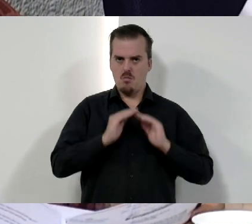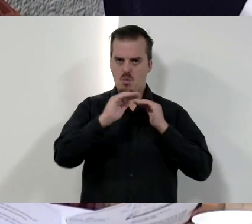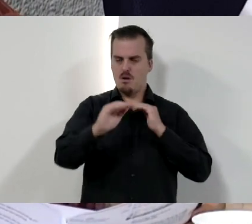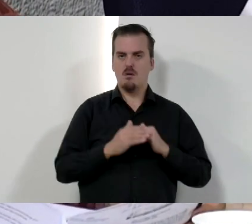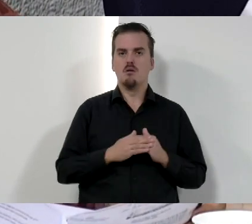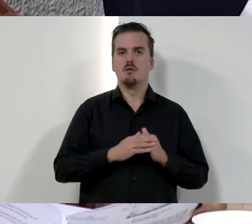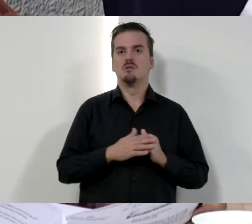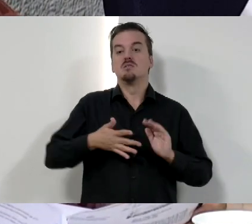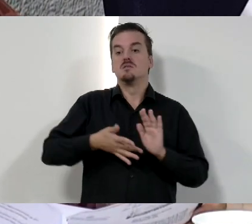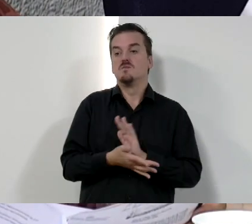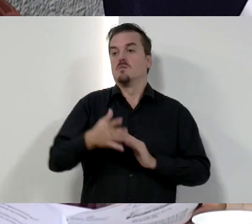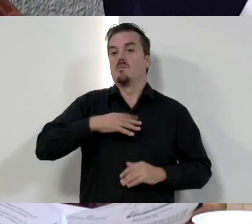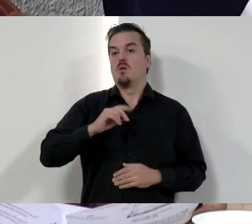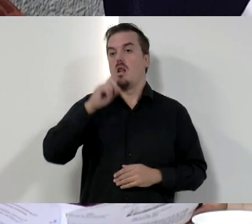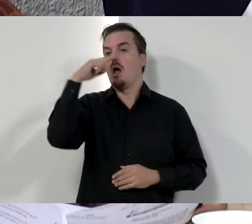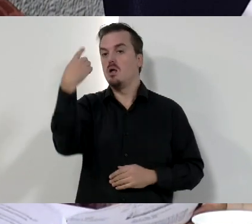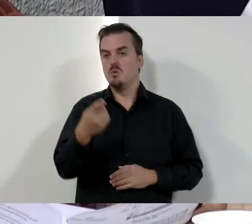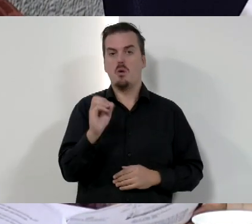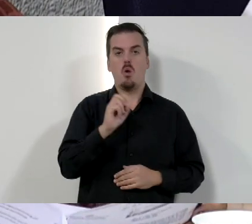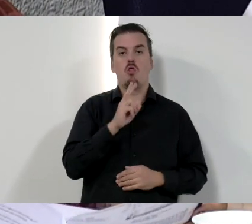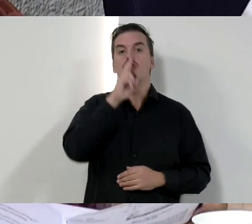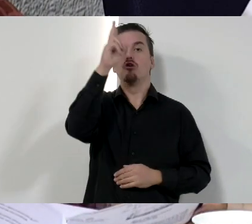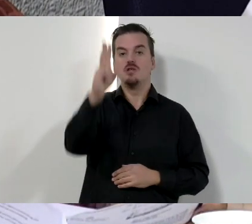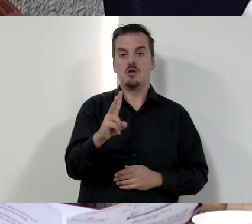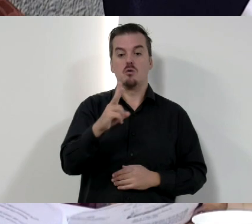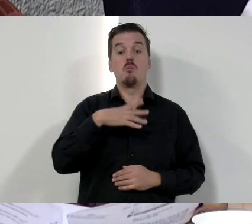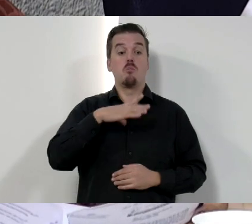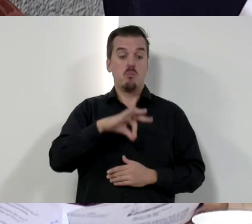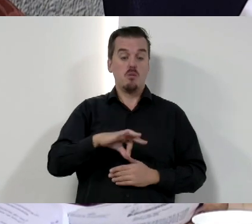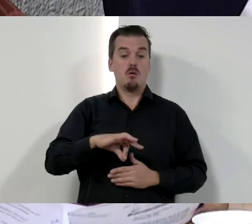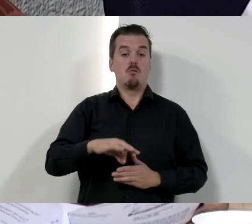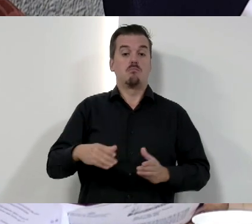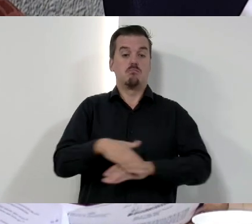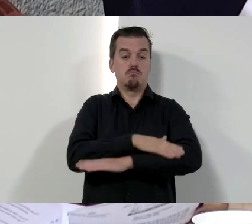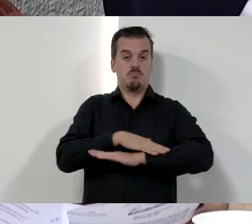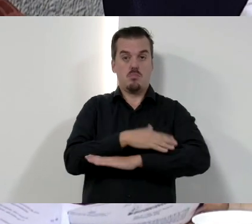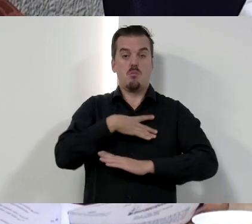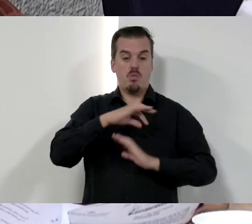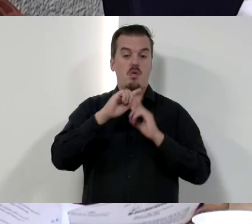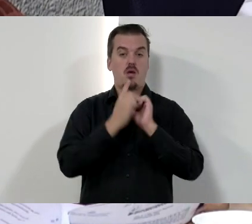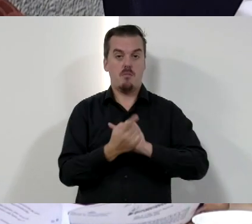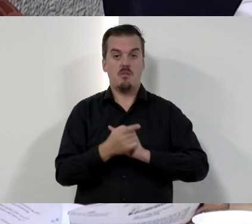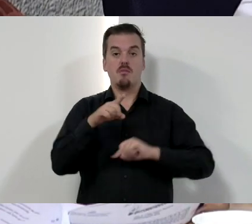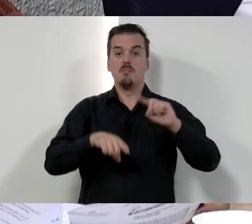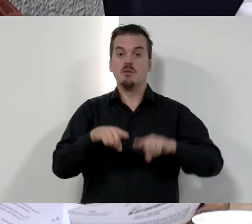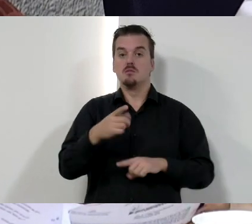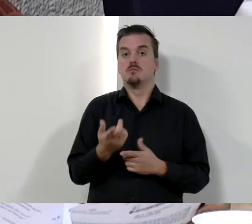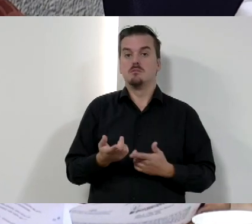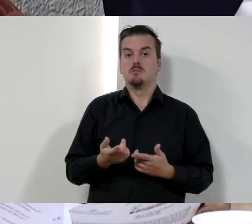No quiero decir que cuando pase un año o dos, la corporación no deba plantearse en función, ya cuando esté